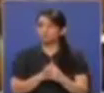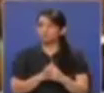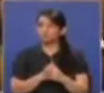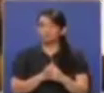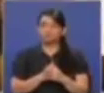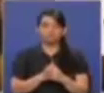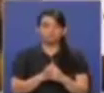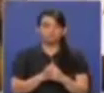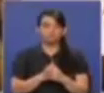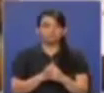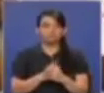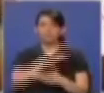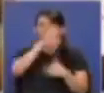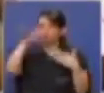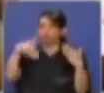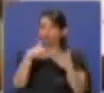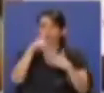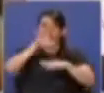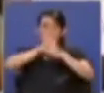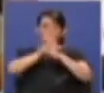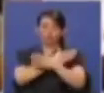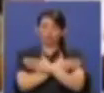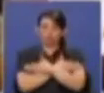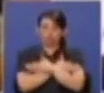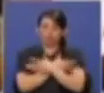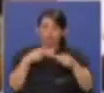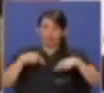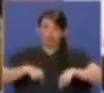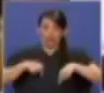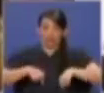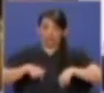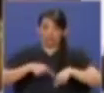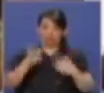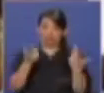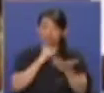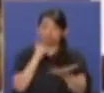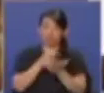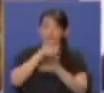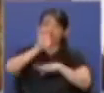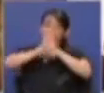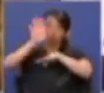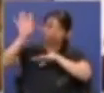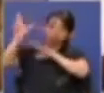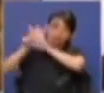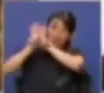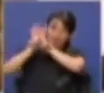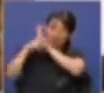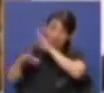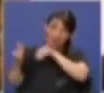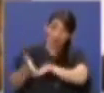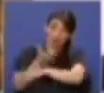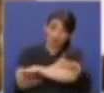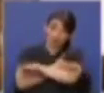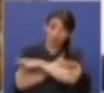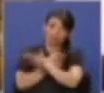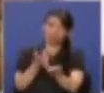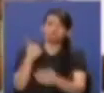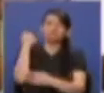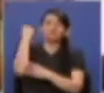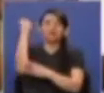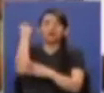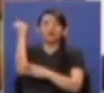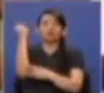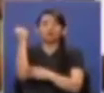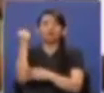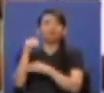país. Bueno, parte de nuestra política, precisamente como usted ha manifestado, de restitución de derechos y